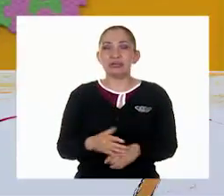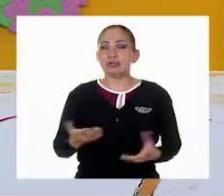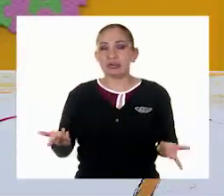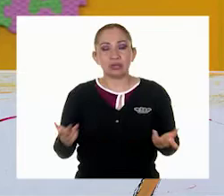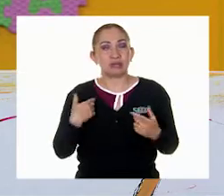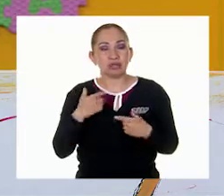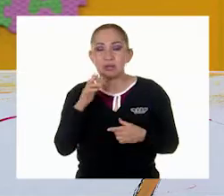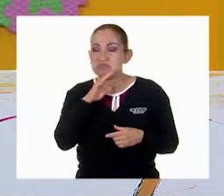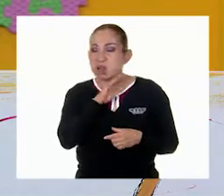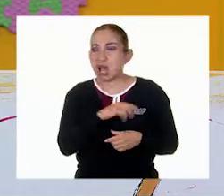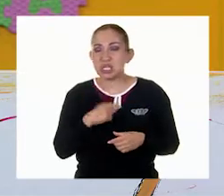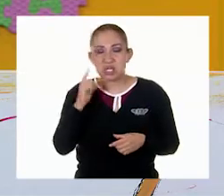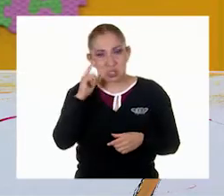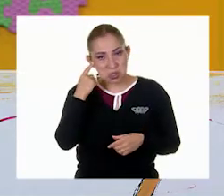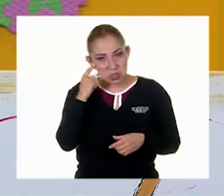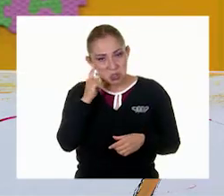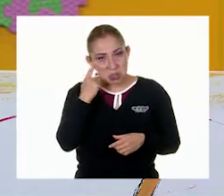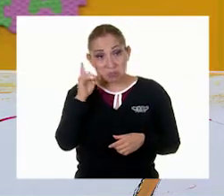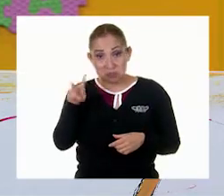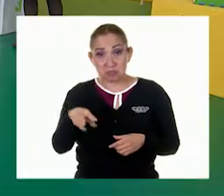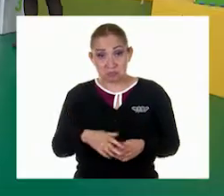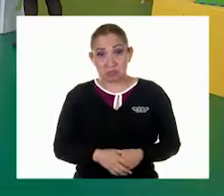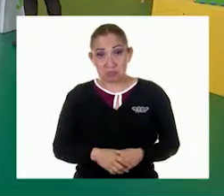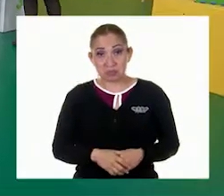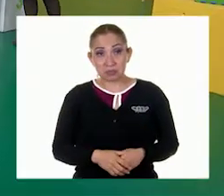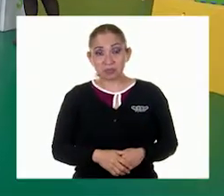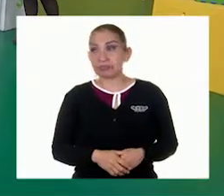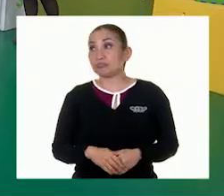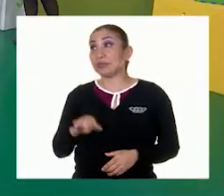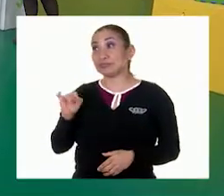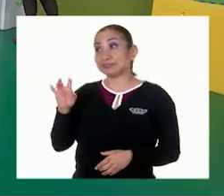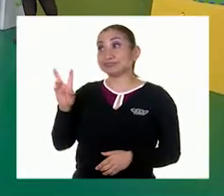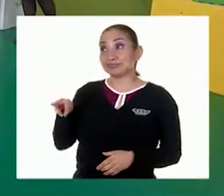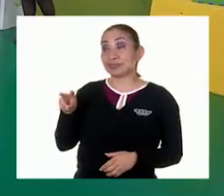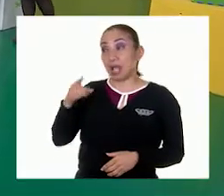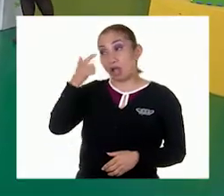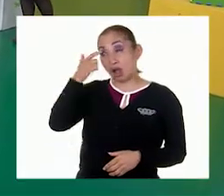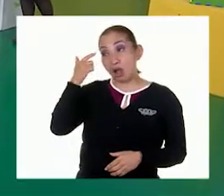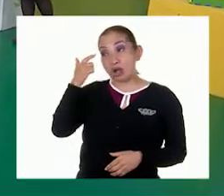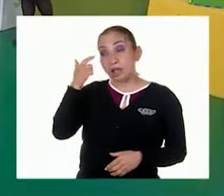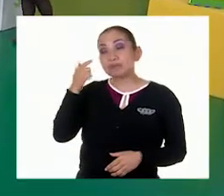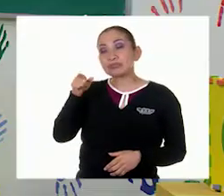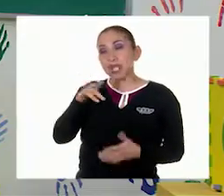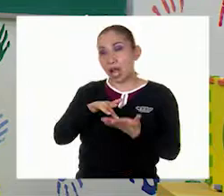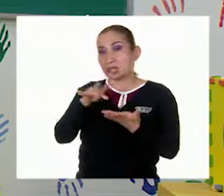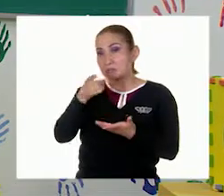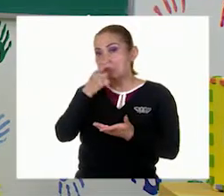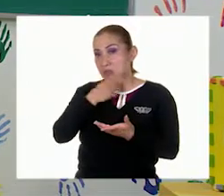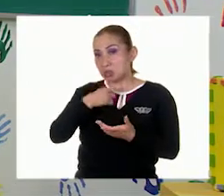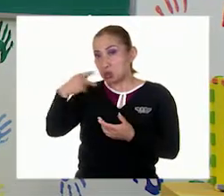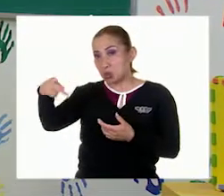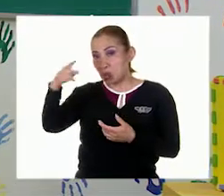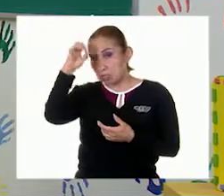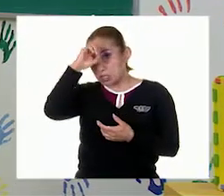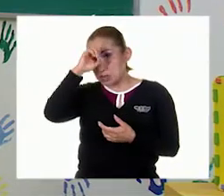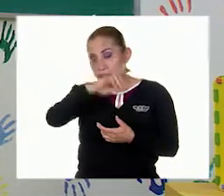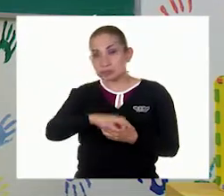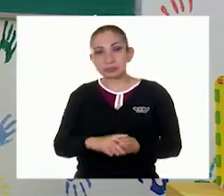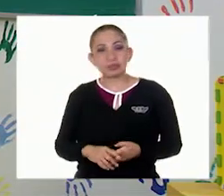Bueno, me ponen de mal humor, Así es, Gloria. Y gracias por expresarnos tu opinión.